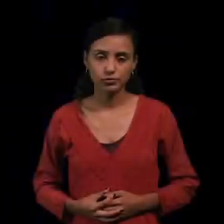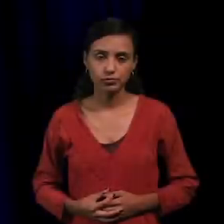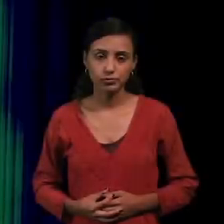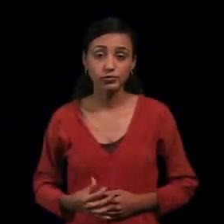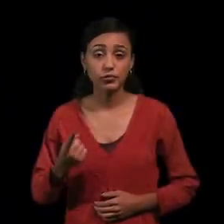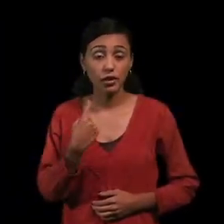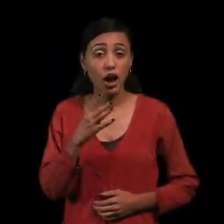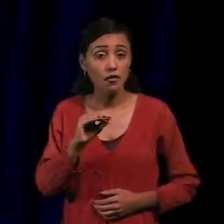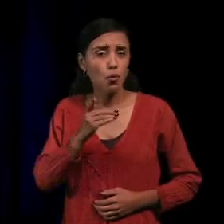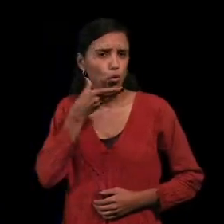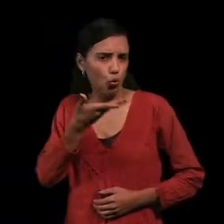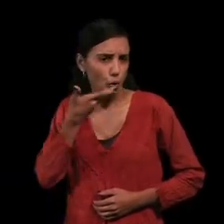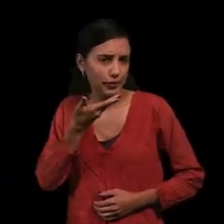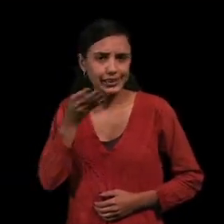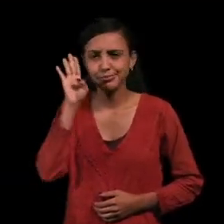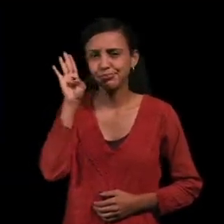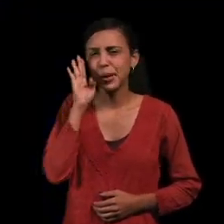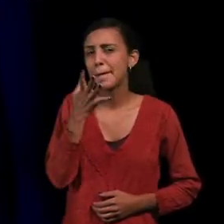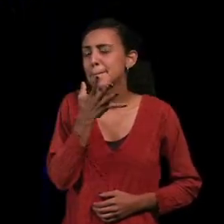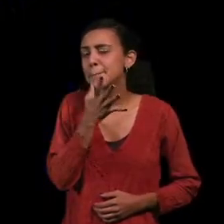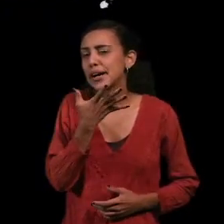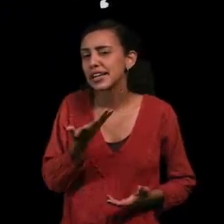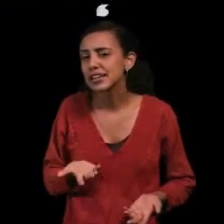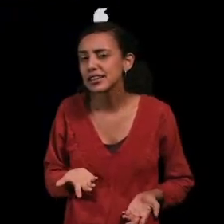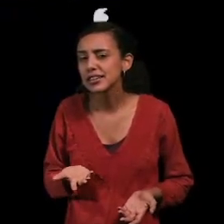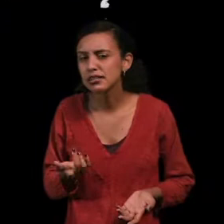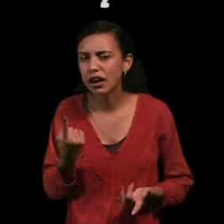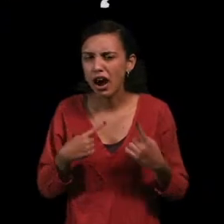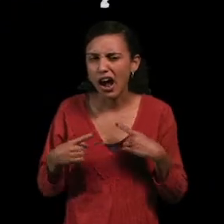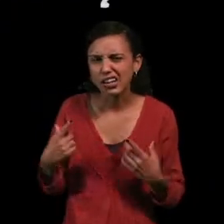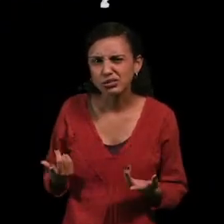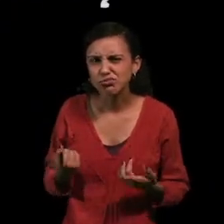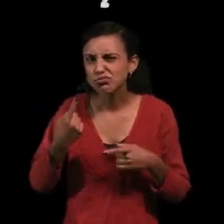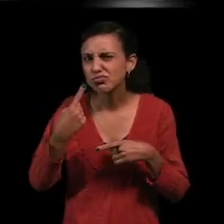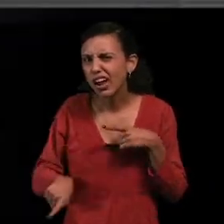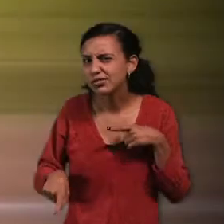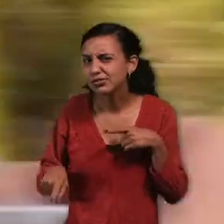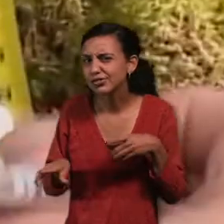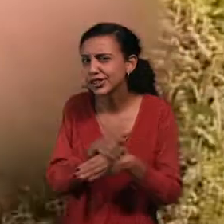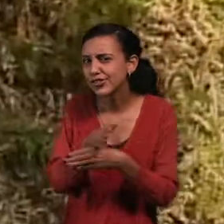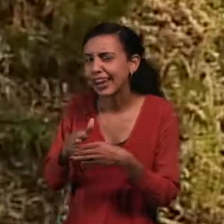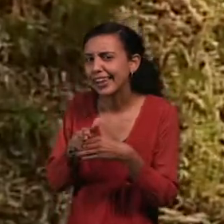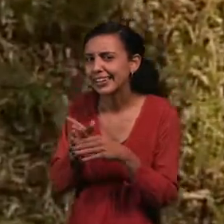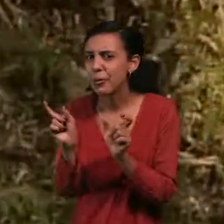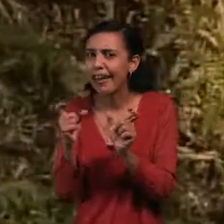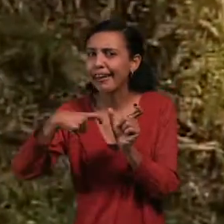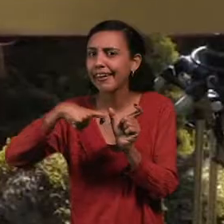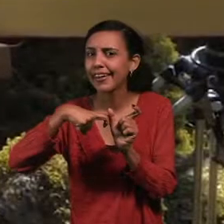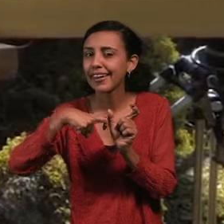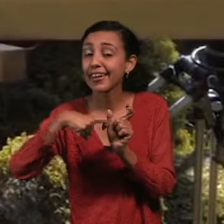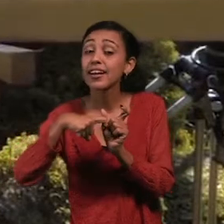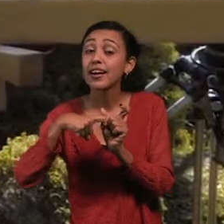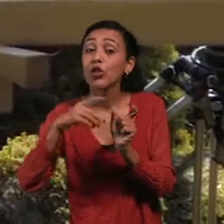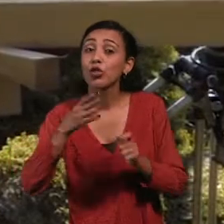Cuando hablamos de documental animado, pareciese que estamos ante una contradicción. Usualmente se asocia el documental